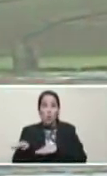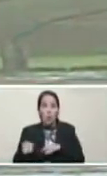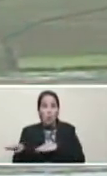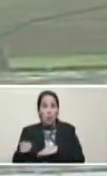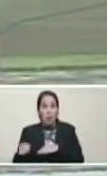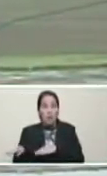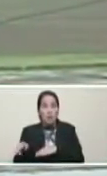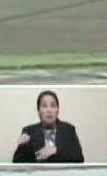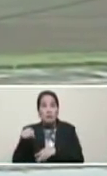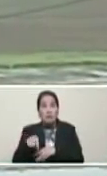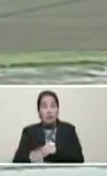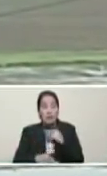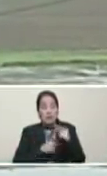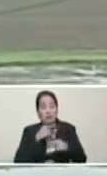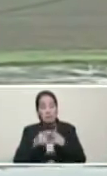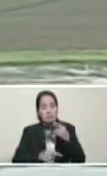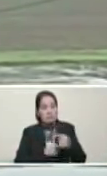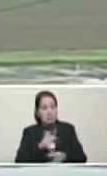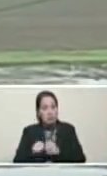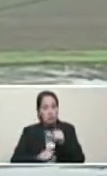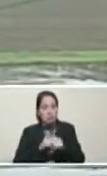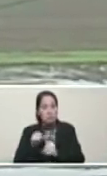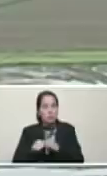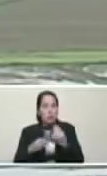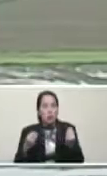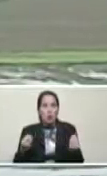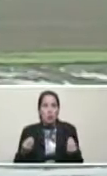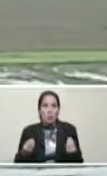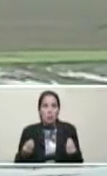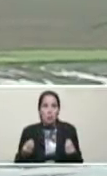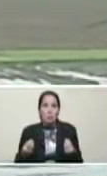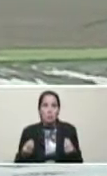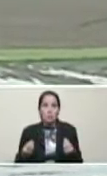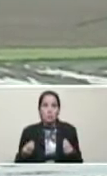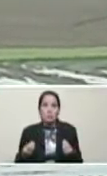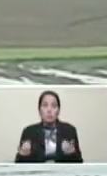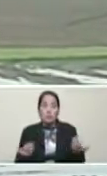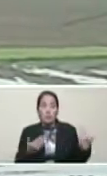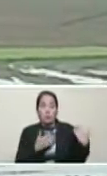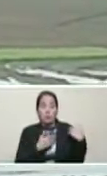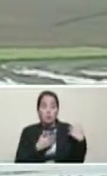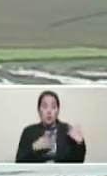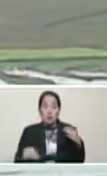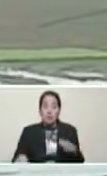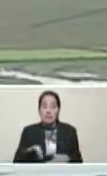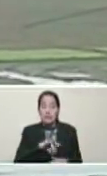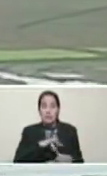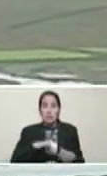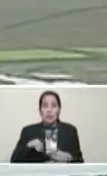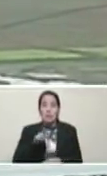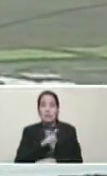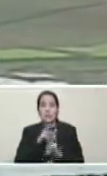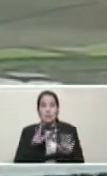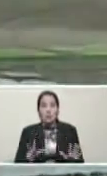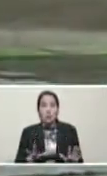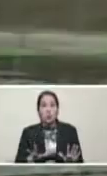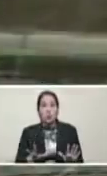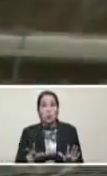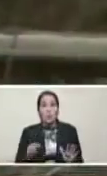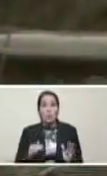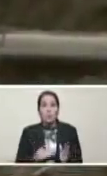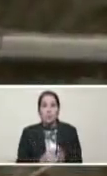invierno en este ciclo serial es el estado cojedes le corresponde sembrar 18.000 hectáreas